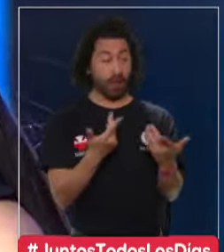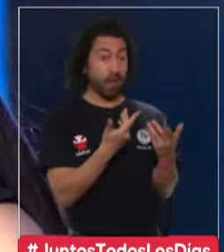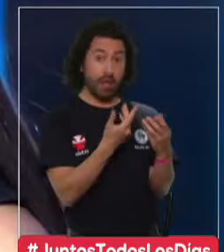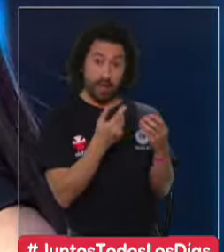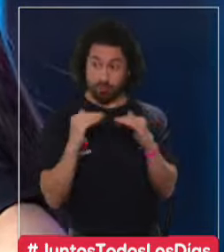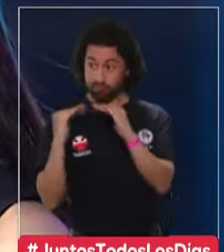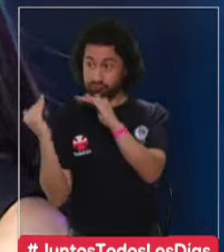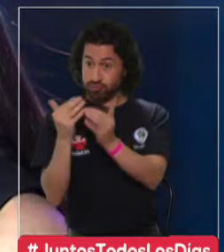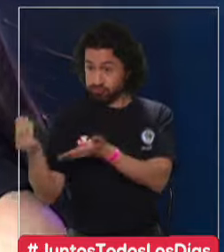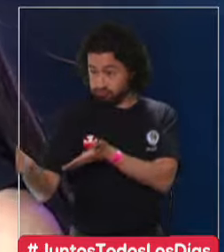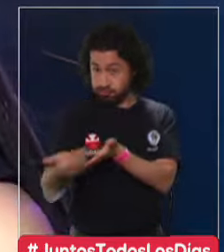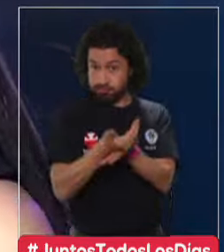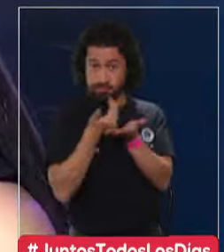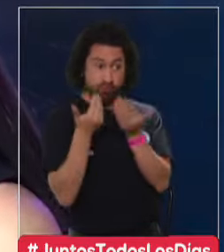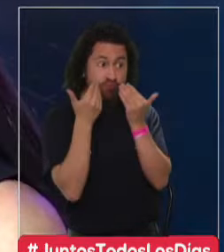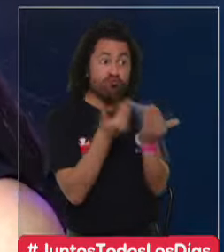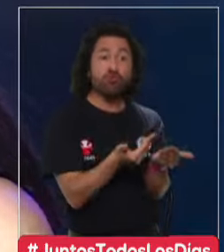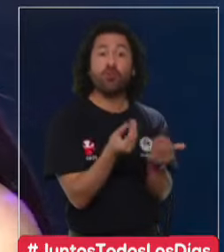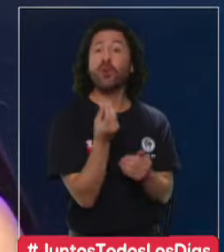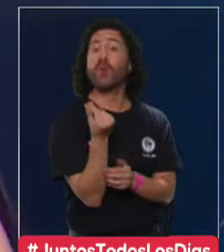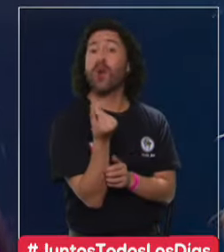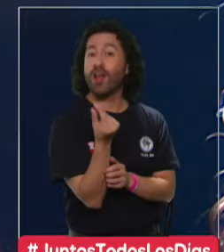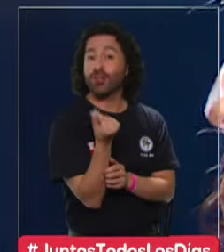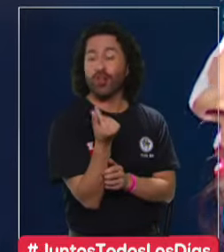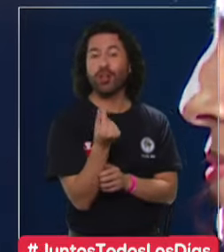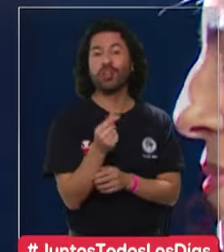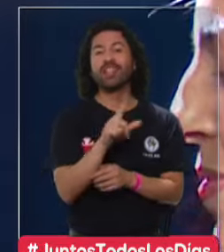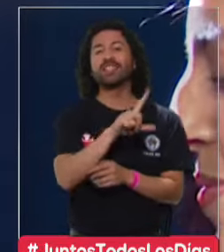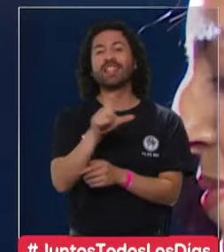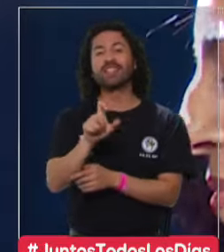del condominio Los Naranjos de Chiguayante es de